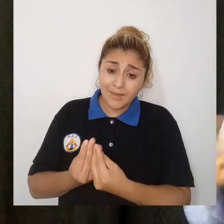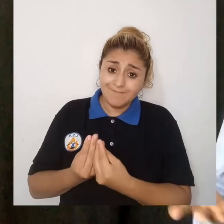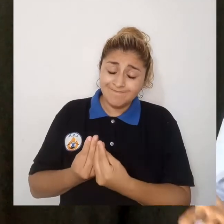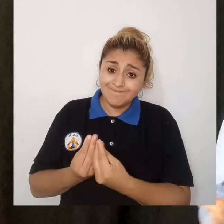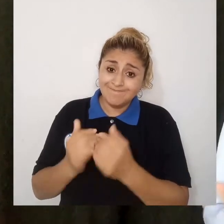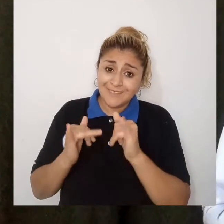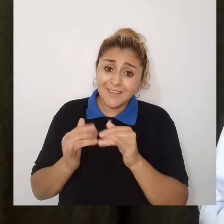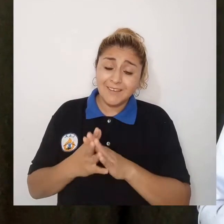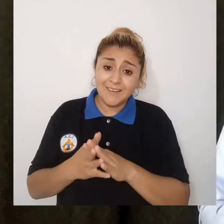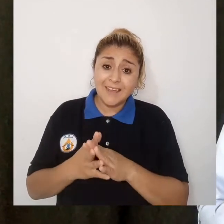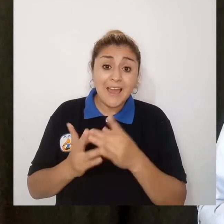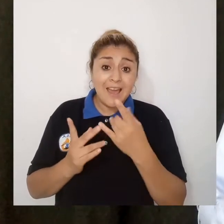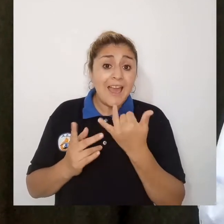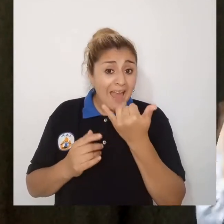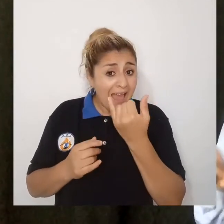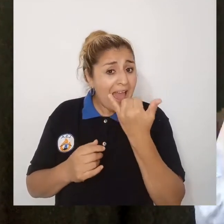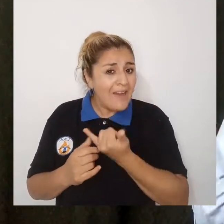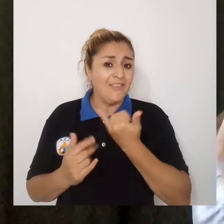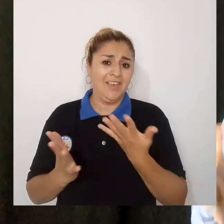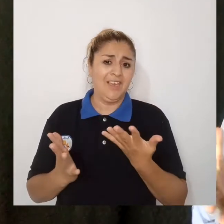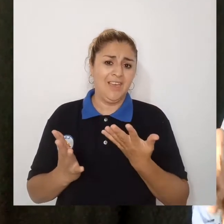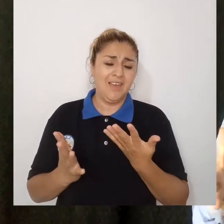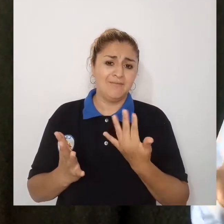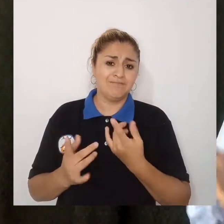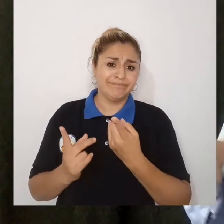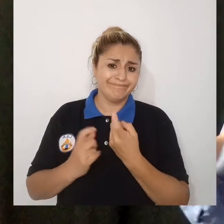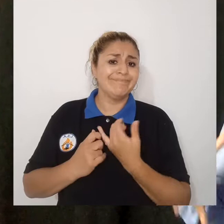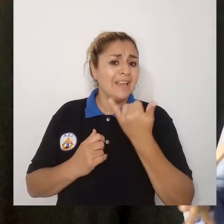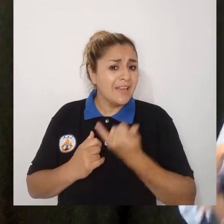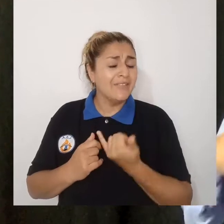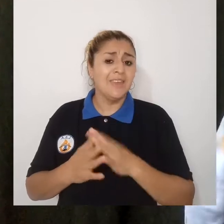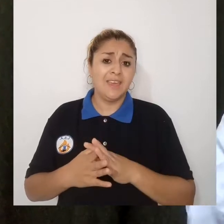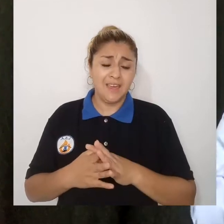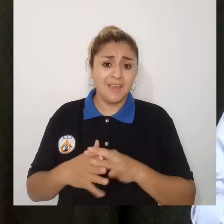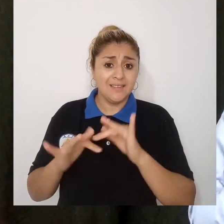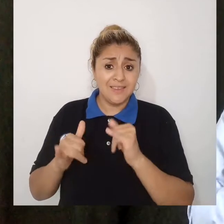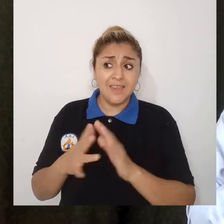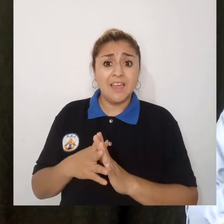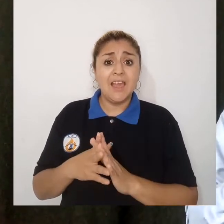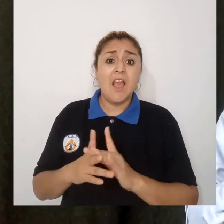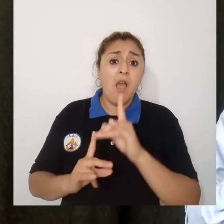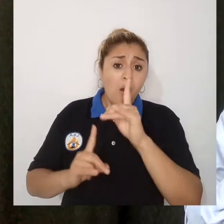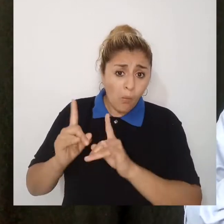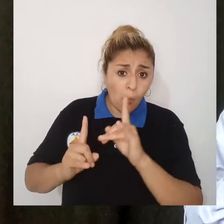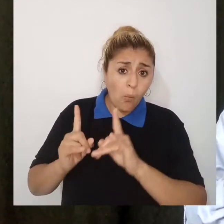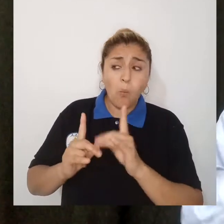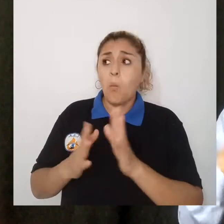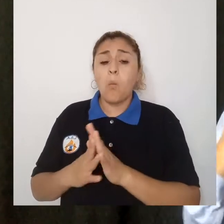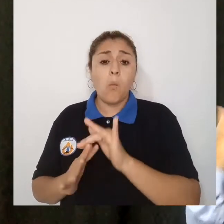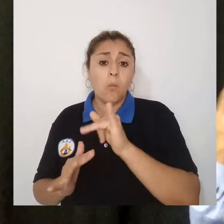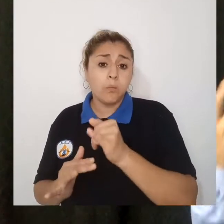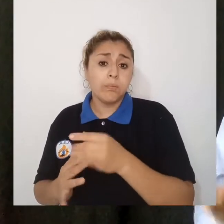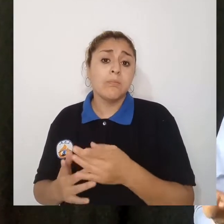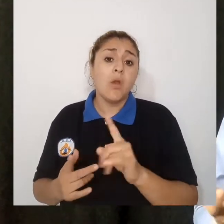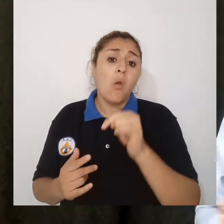había necesidad la realidad se van cambiando eran distintas en un momento u otro y